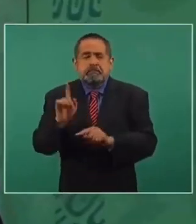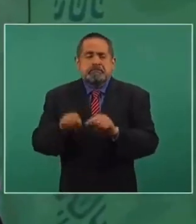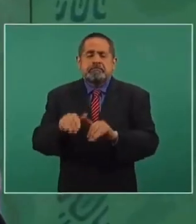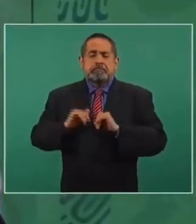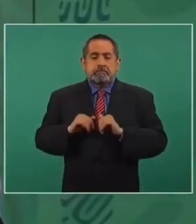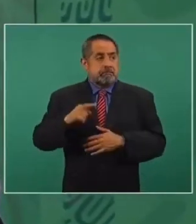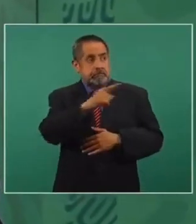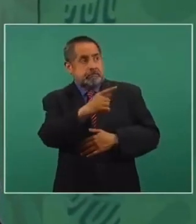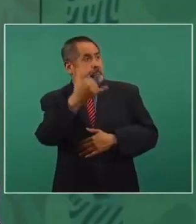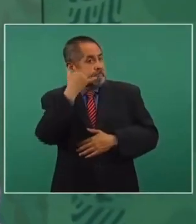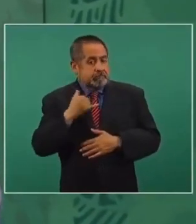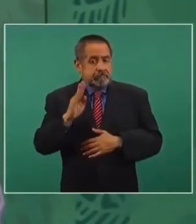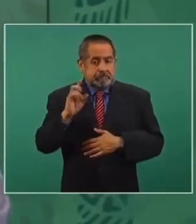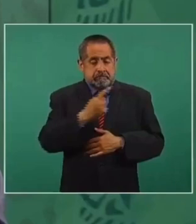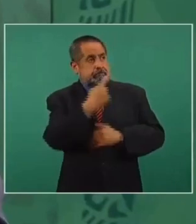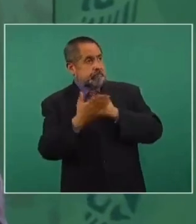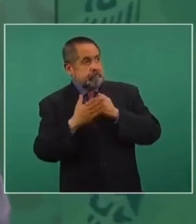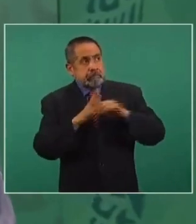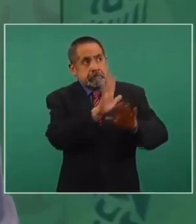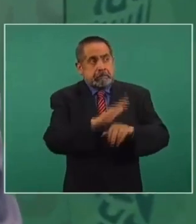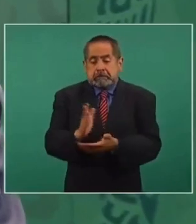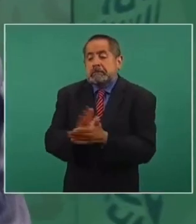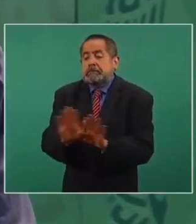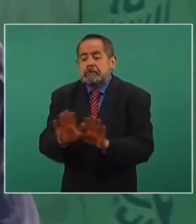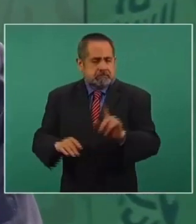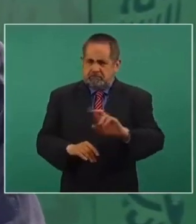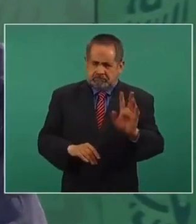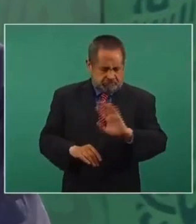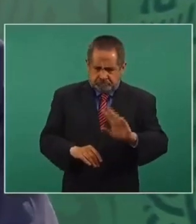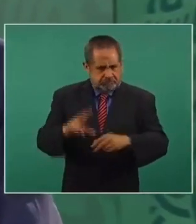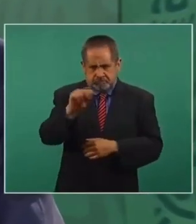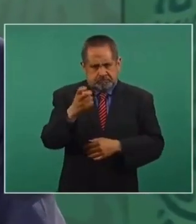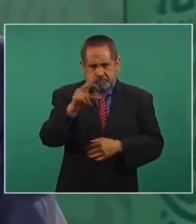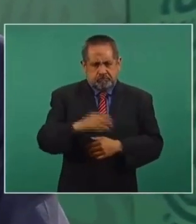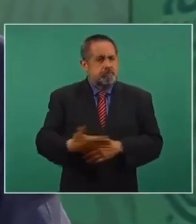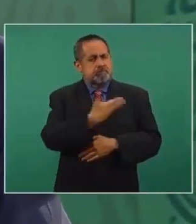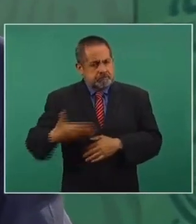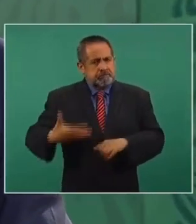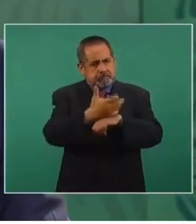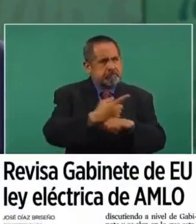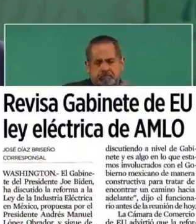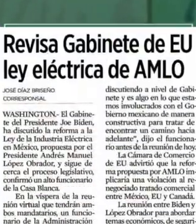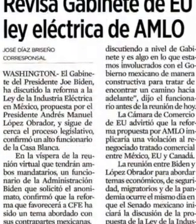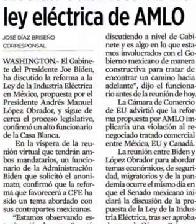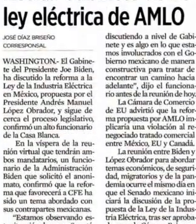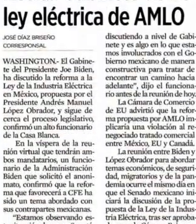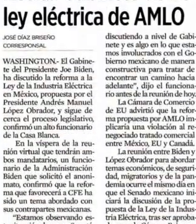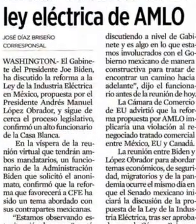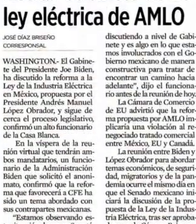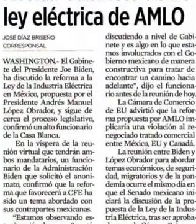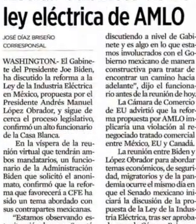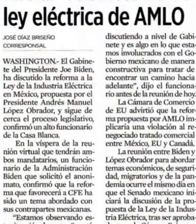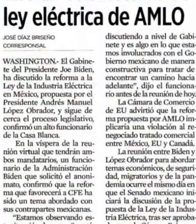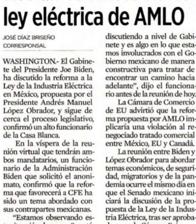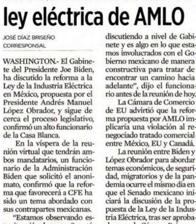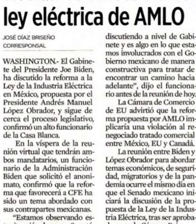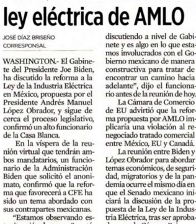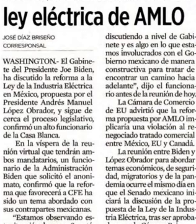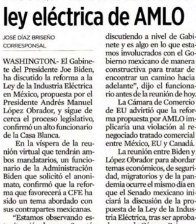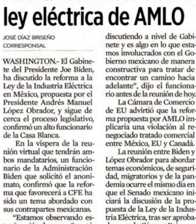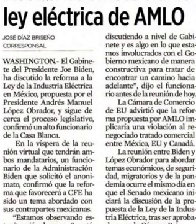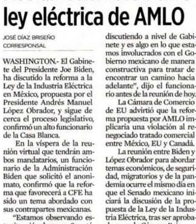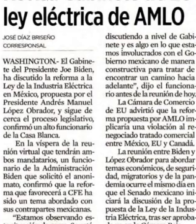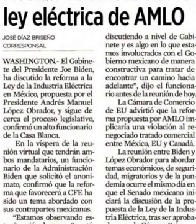llamar el presidente de Estados Unidos. Pues no es así, porque el presidente de Estados Unidos es el respetuoso de nuestra soberanía, como nosotros somos